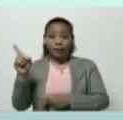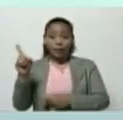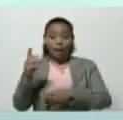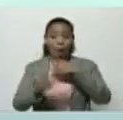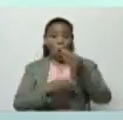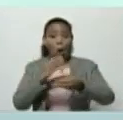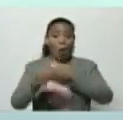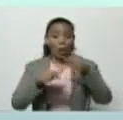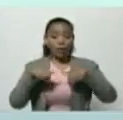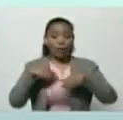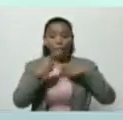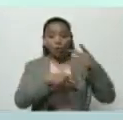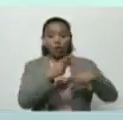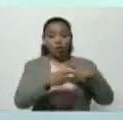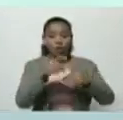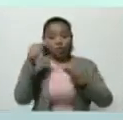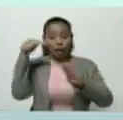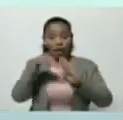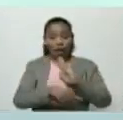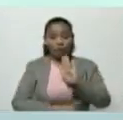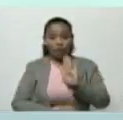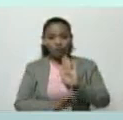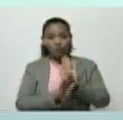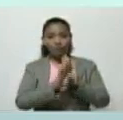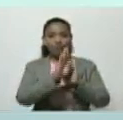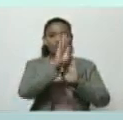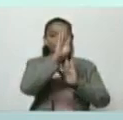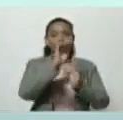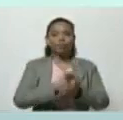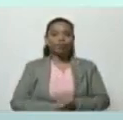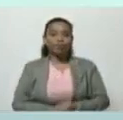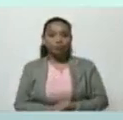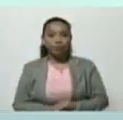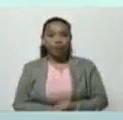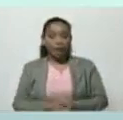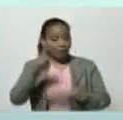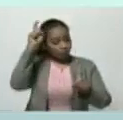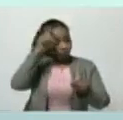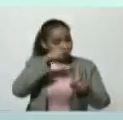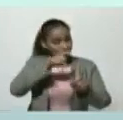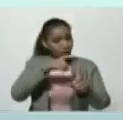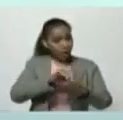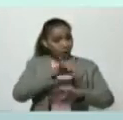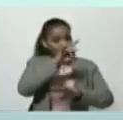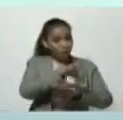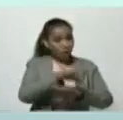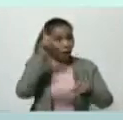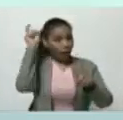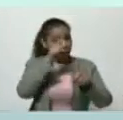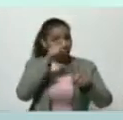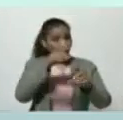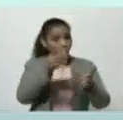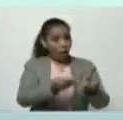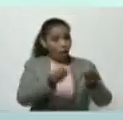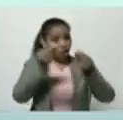de este proceso que viene de abajo hacia arriba. Las enseñanzas que nos está dejando, mira, las enseñanzas que nos